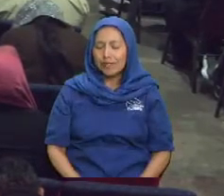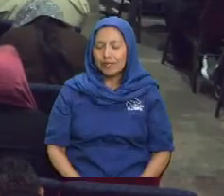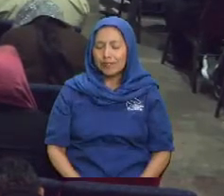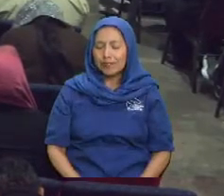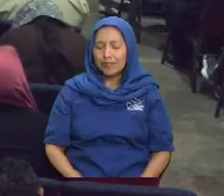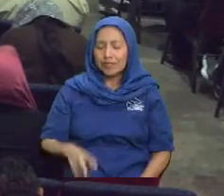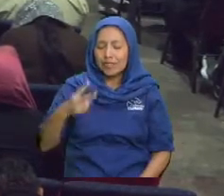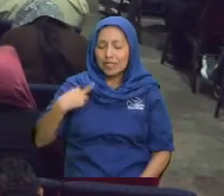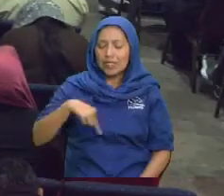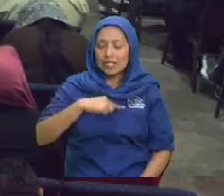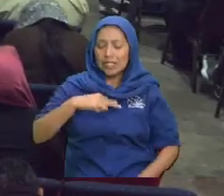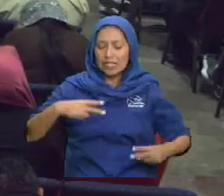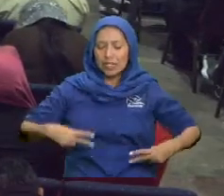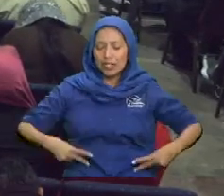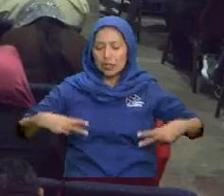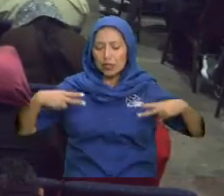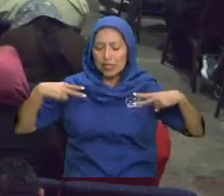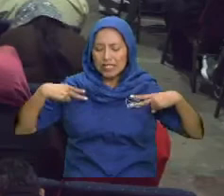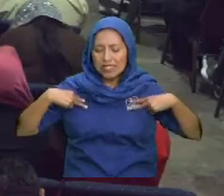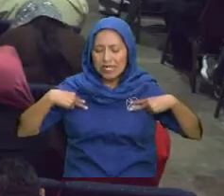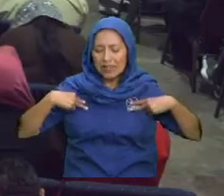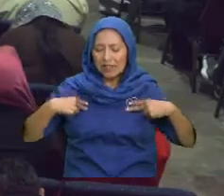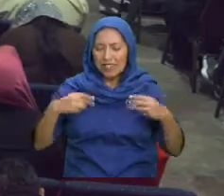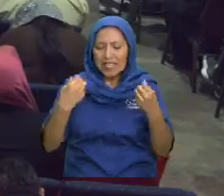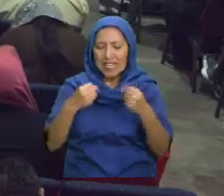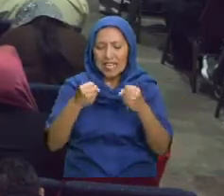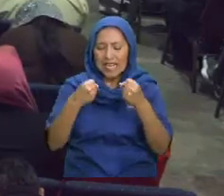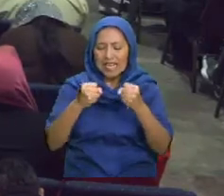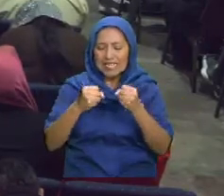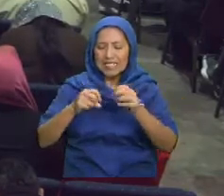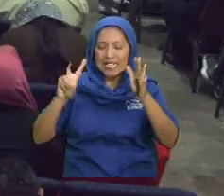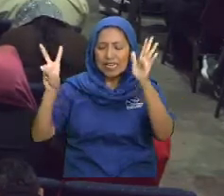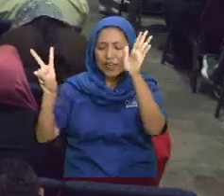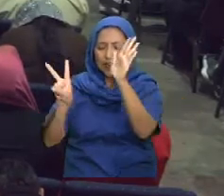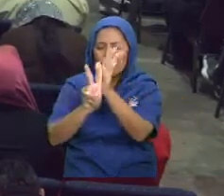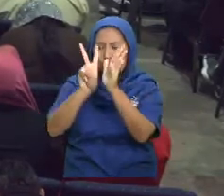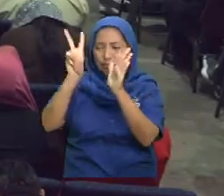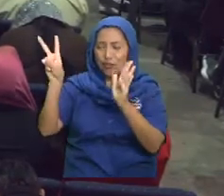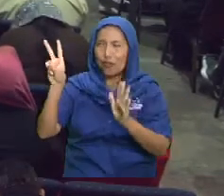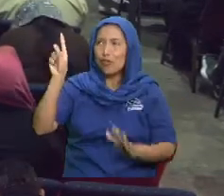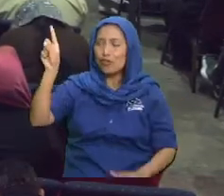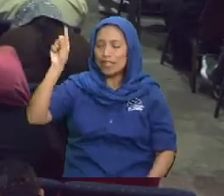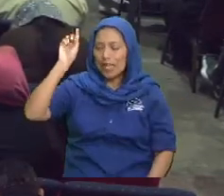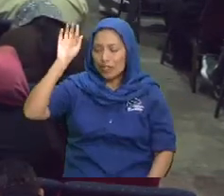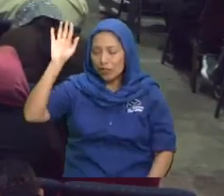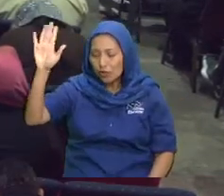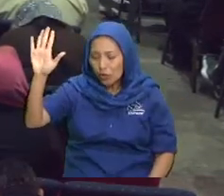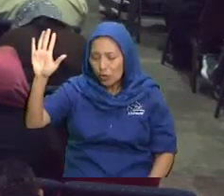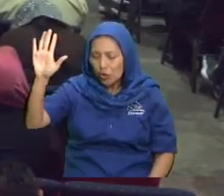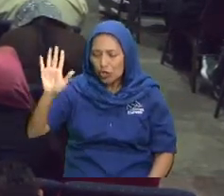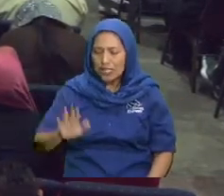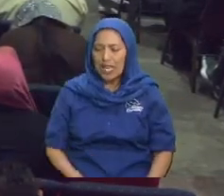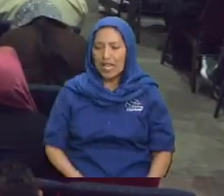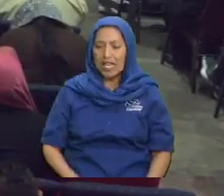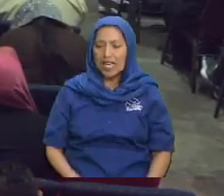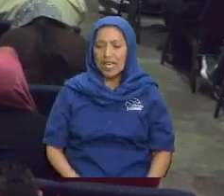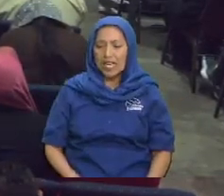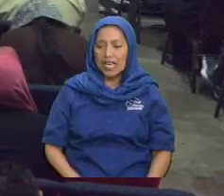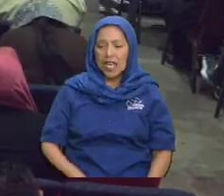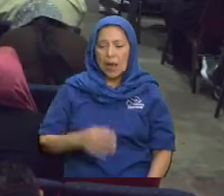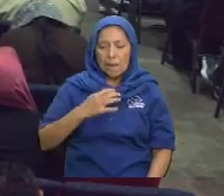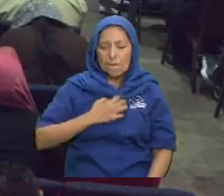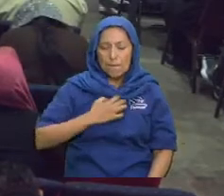tu evangelio, que nos hagamos a la forma de tu evangelio, Señor, y no tratar de hacer el evangelio a nuestra forma de